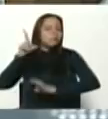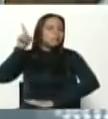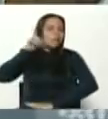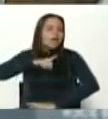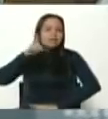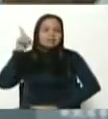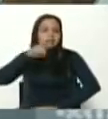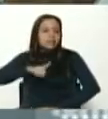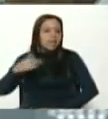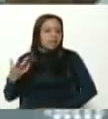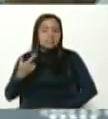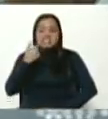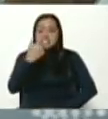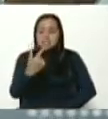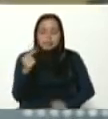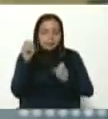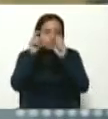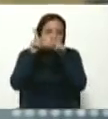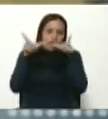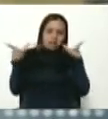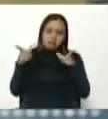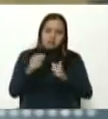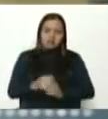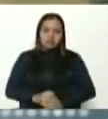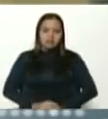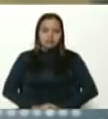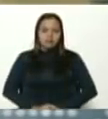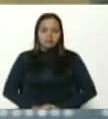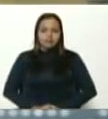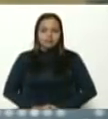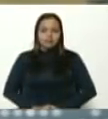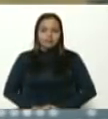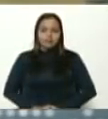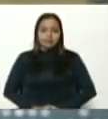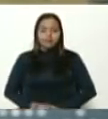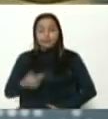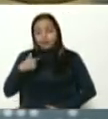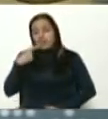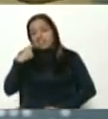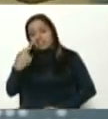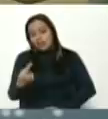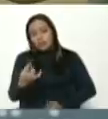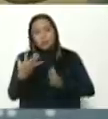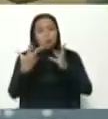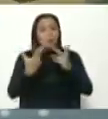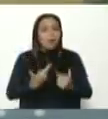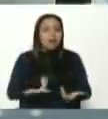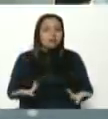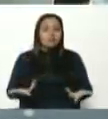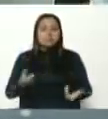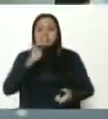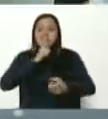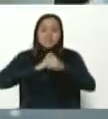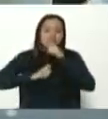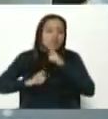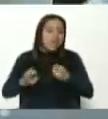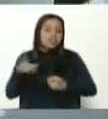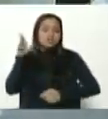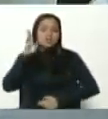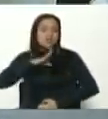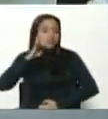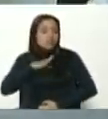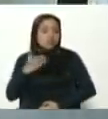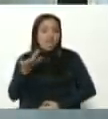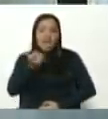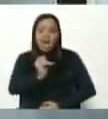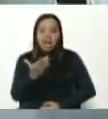¿Cuántas cosas? Mire, impresionante. Mire, si yo les contara cuántas cosas pasamos, cuántas cosas sucias